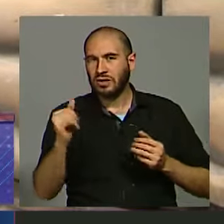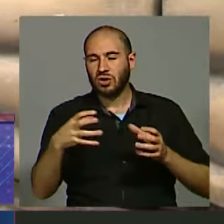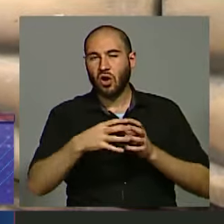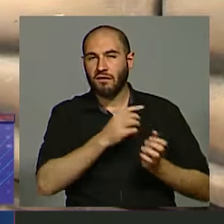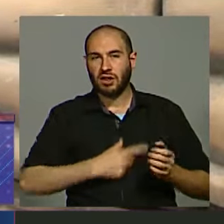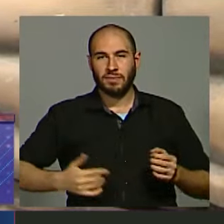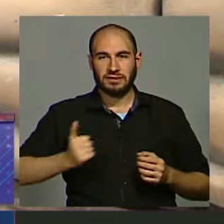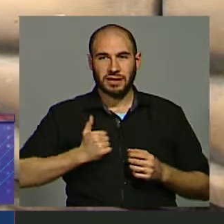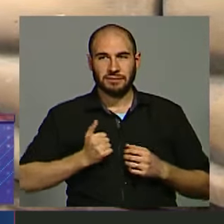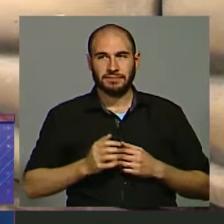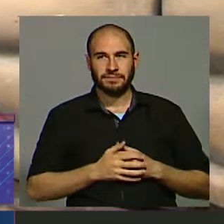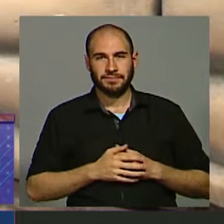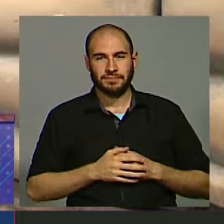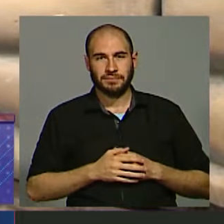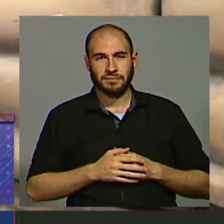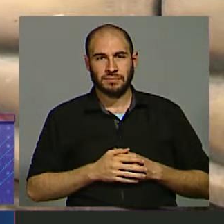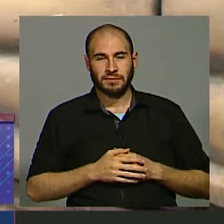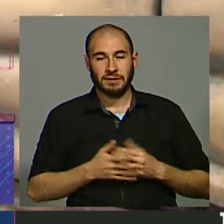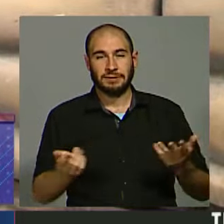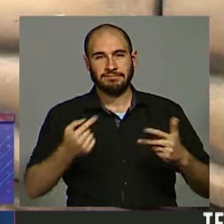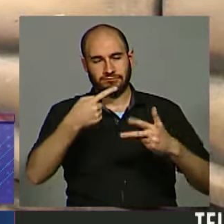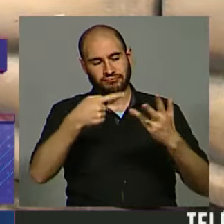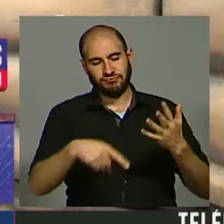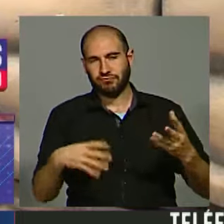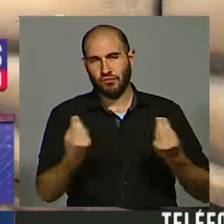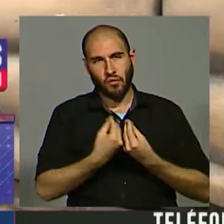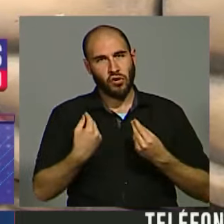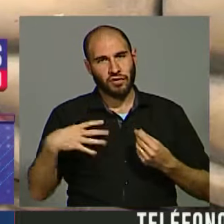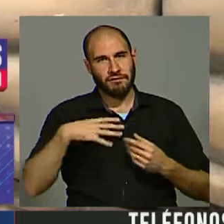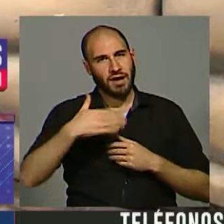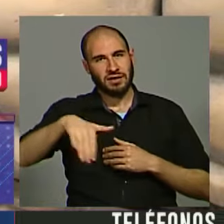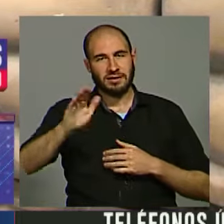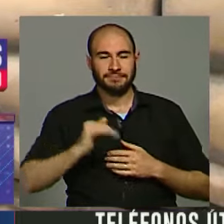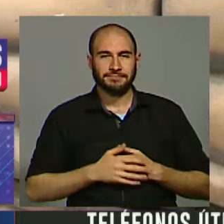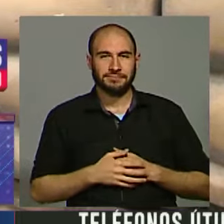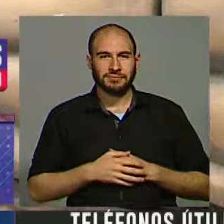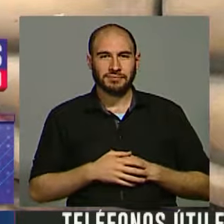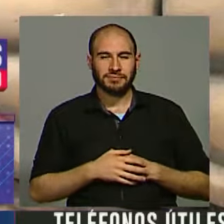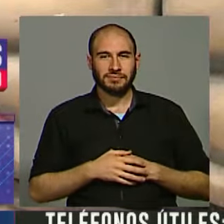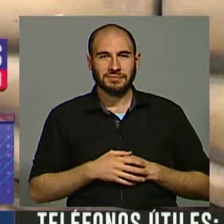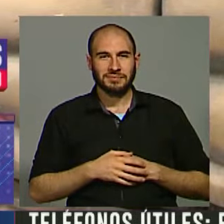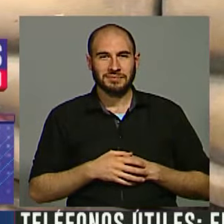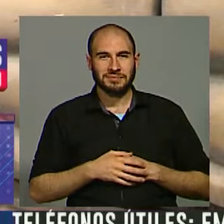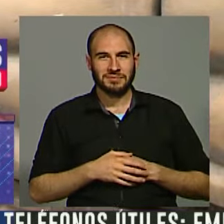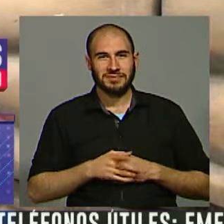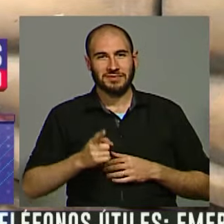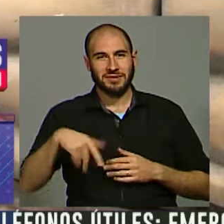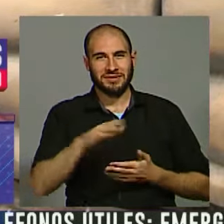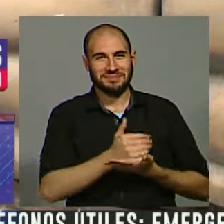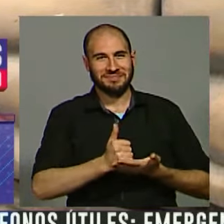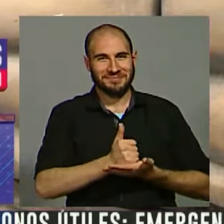dictadura. Así que bueno, tenemos varios juicios más por delante y